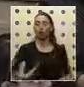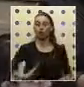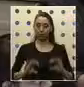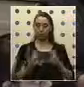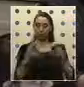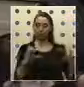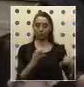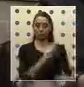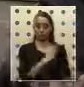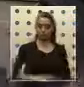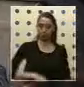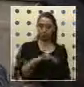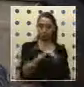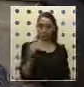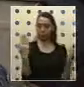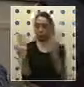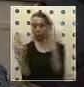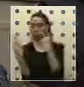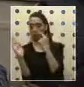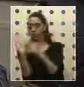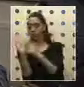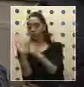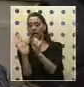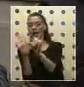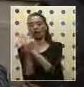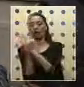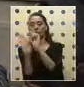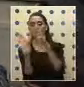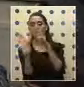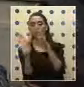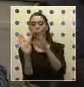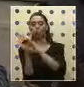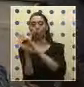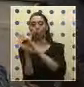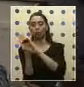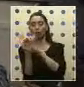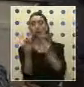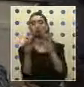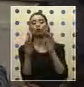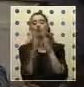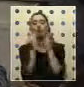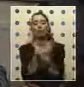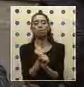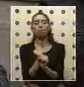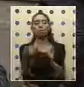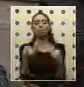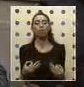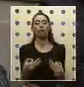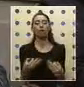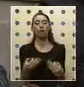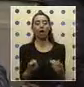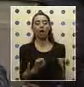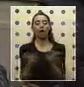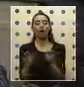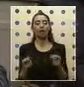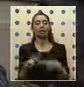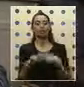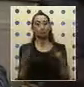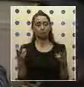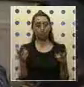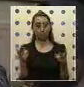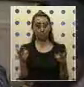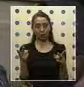con lo que son el artículo octavo de la constitución sobre probidad en el desempeño de la gestión pública